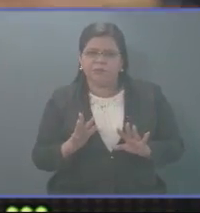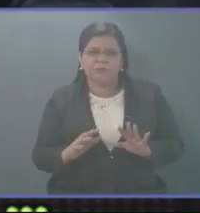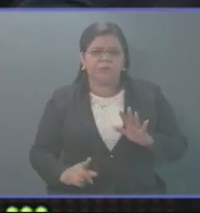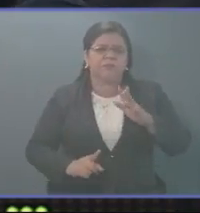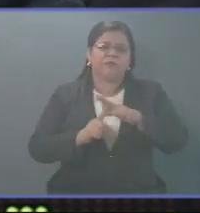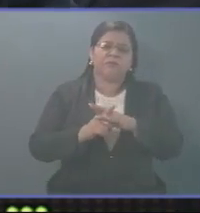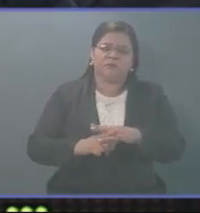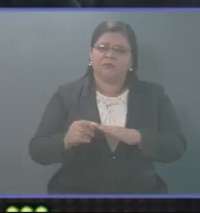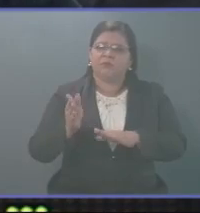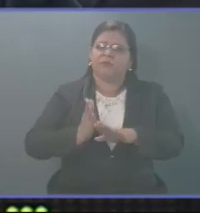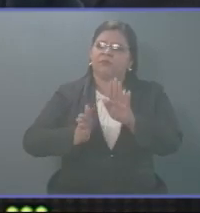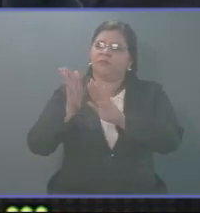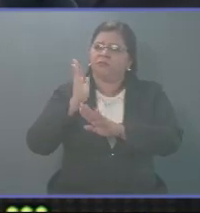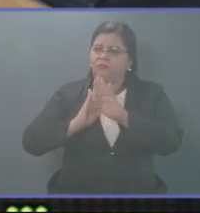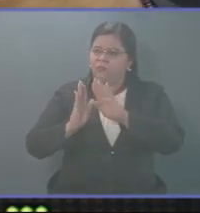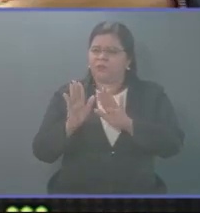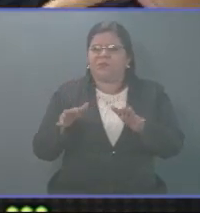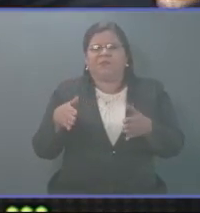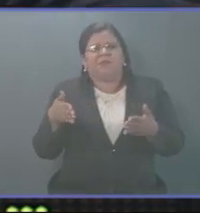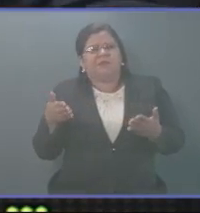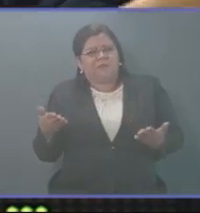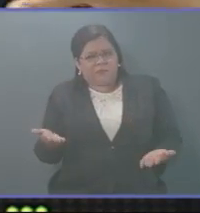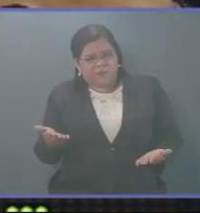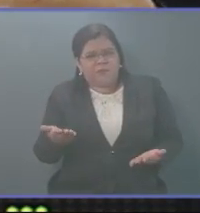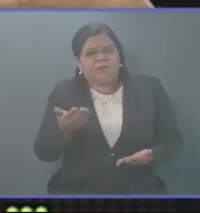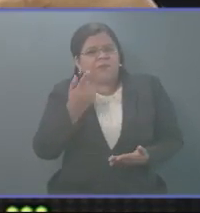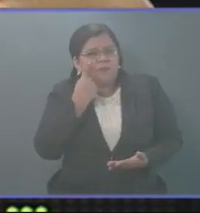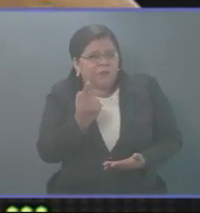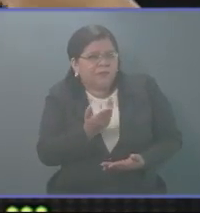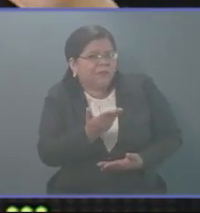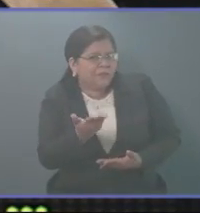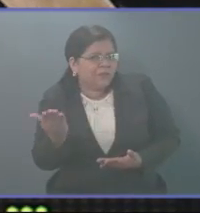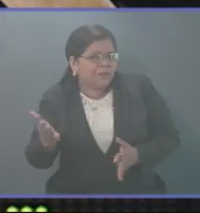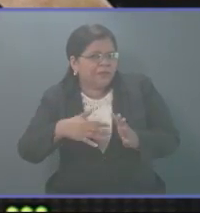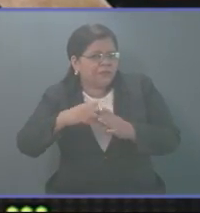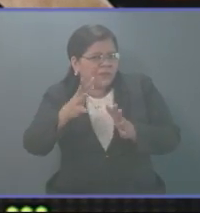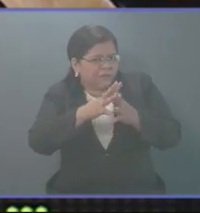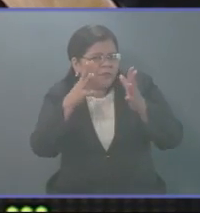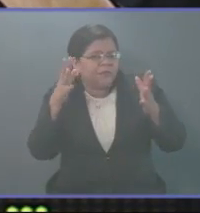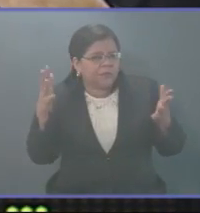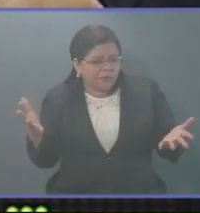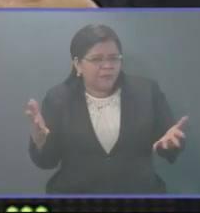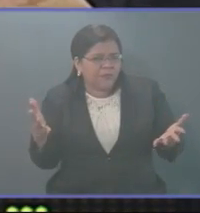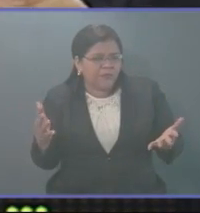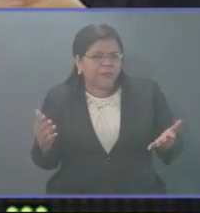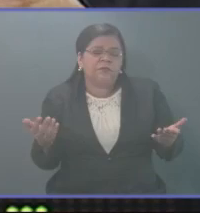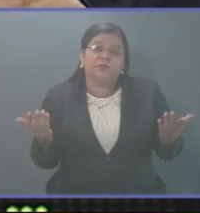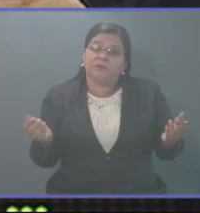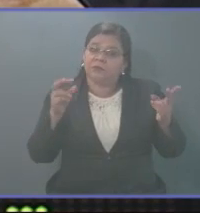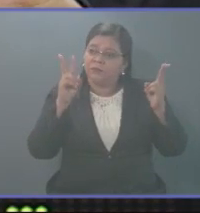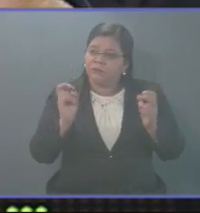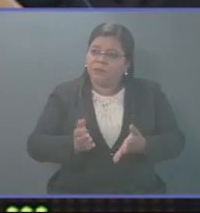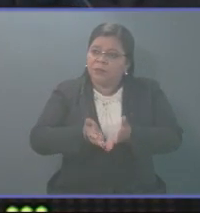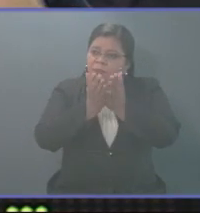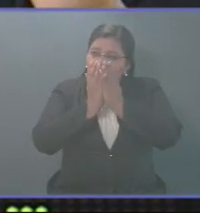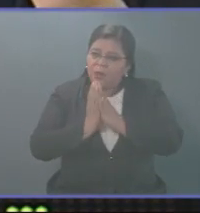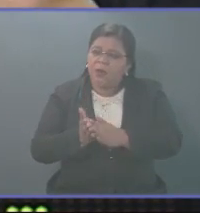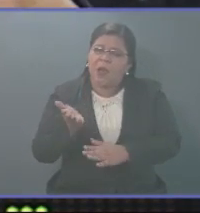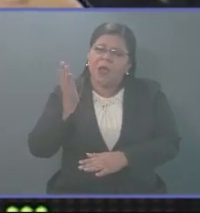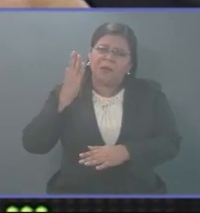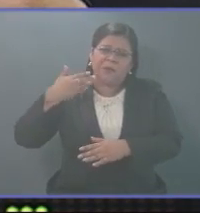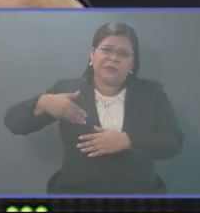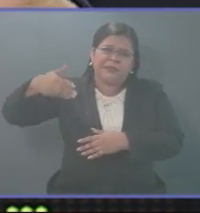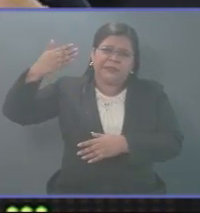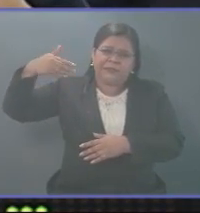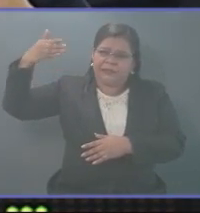los antecedentes. Pero ¿cómo se va a tratar un aspecto tan grande como es el del agua potable que viene de años